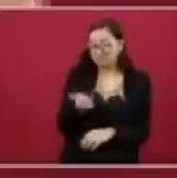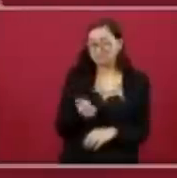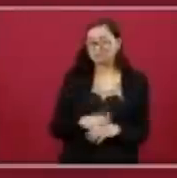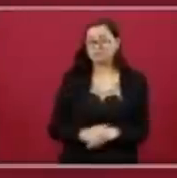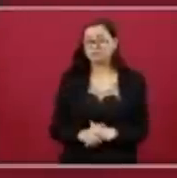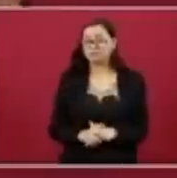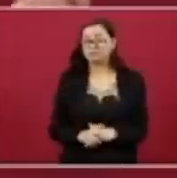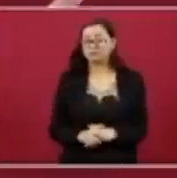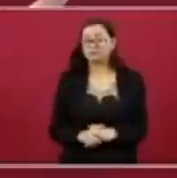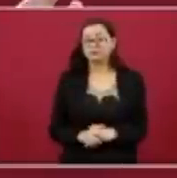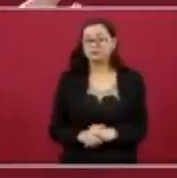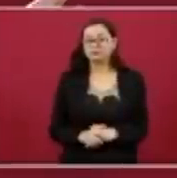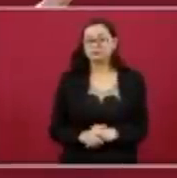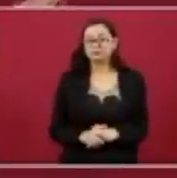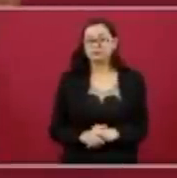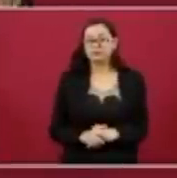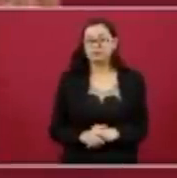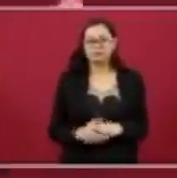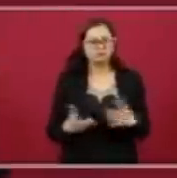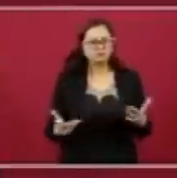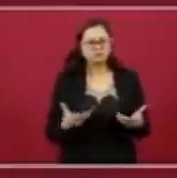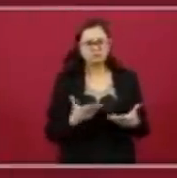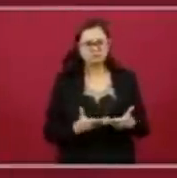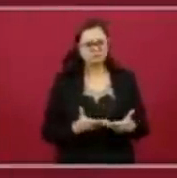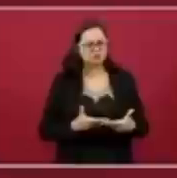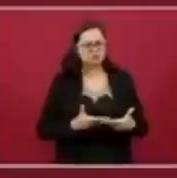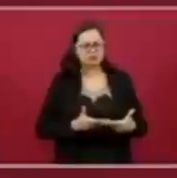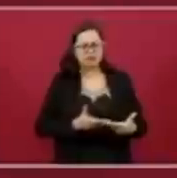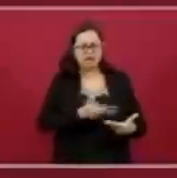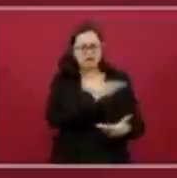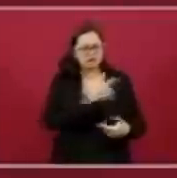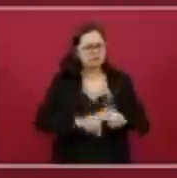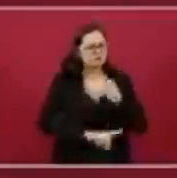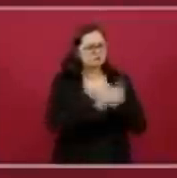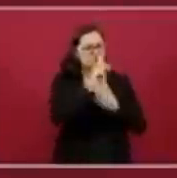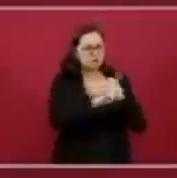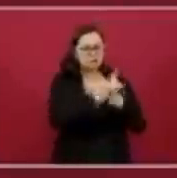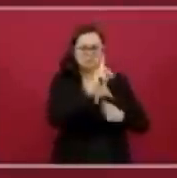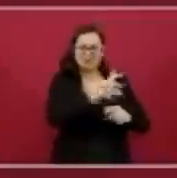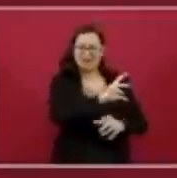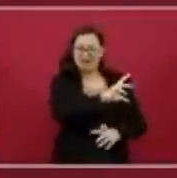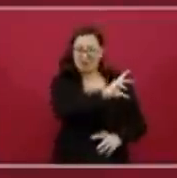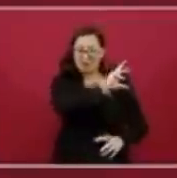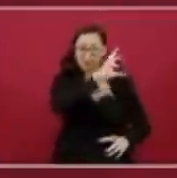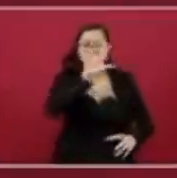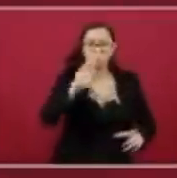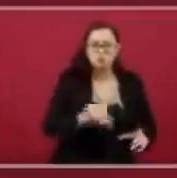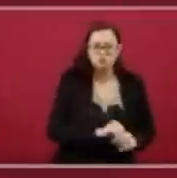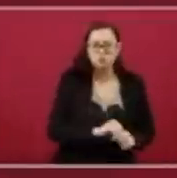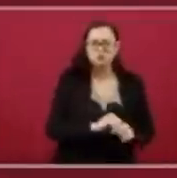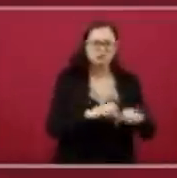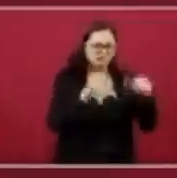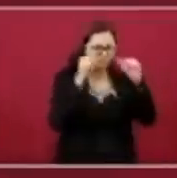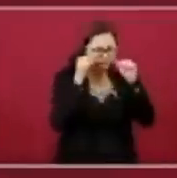Se atendió todo el problema, el